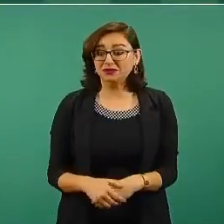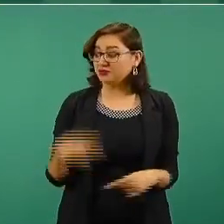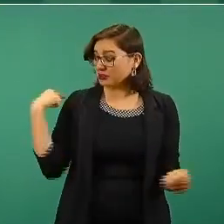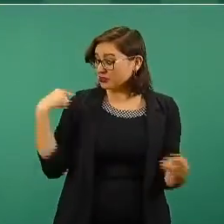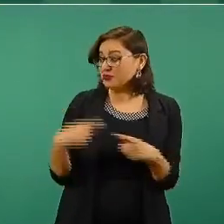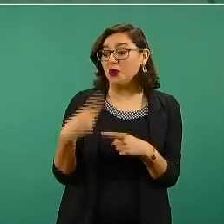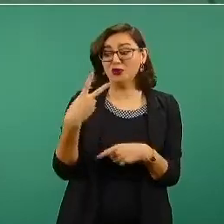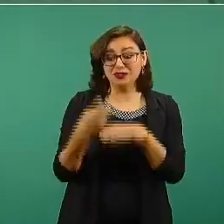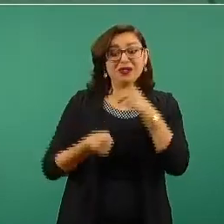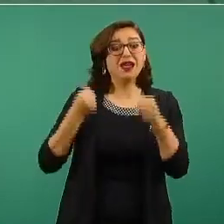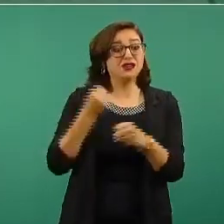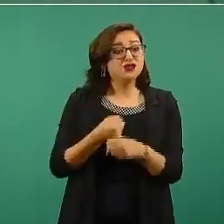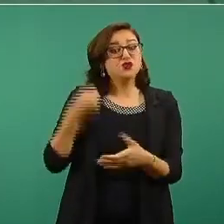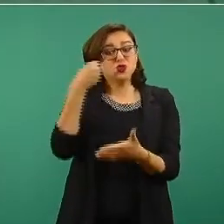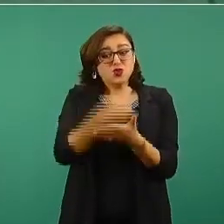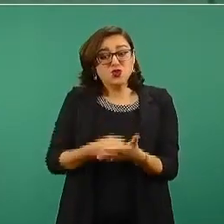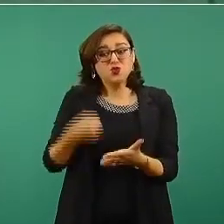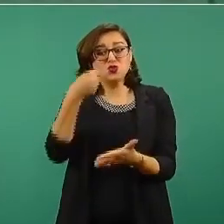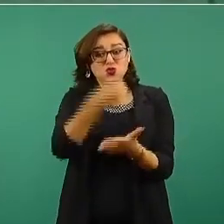aquí